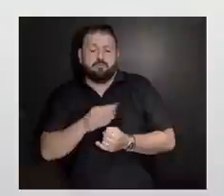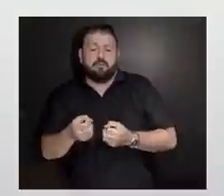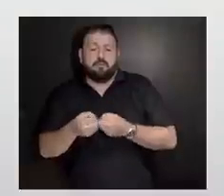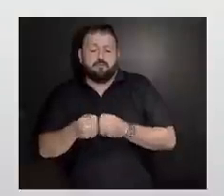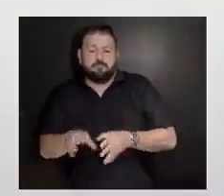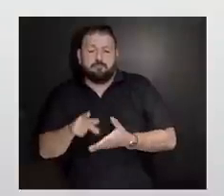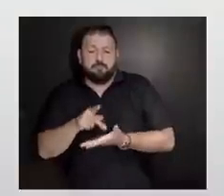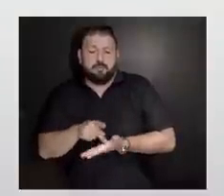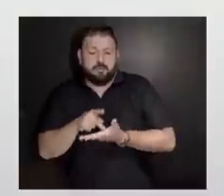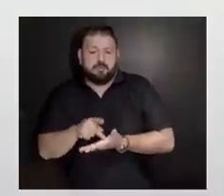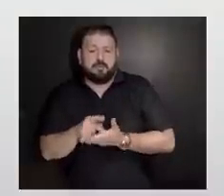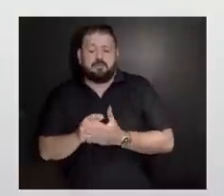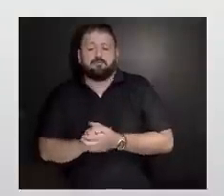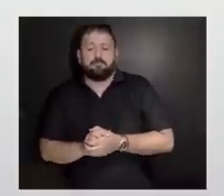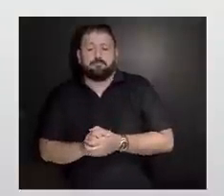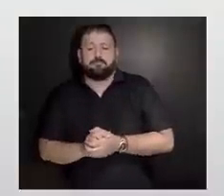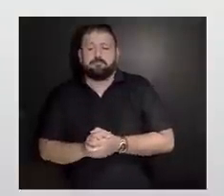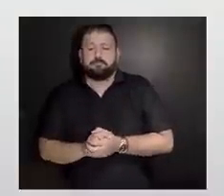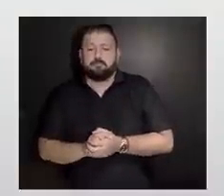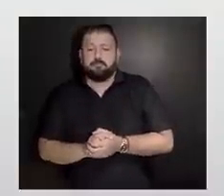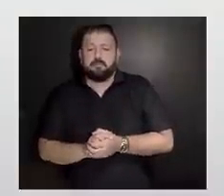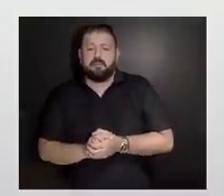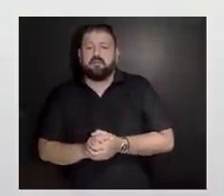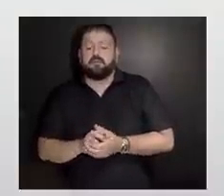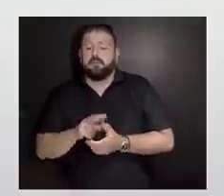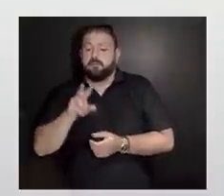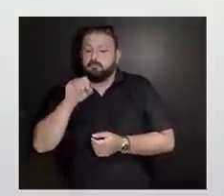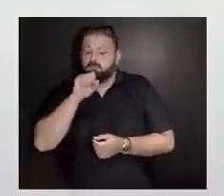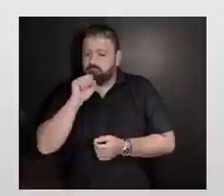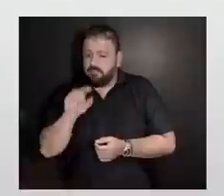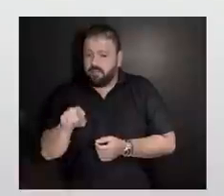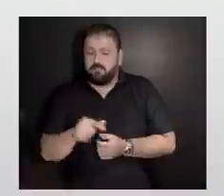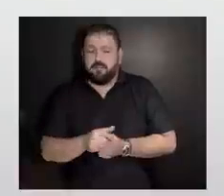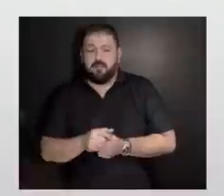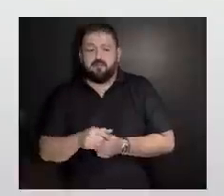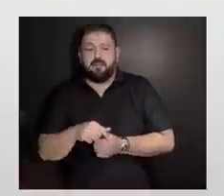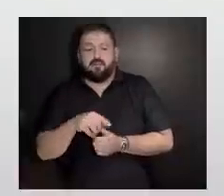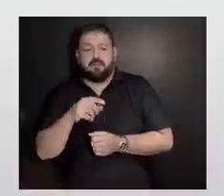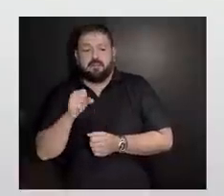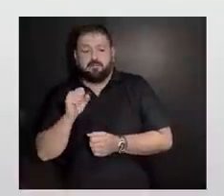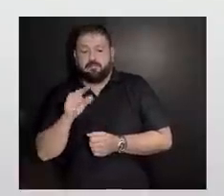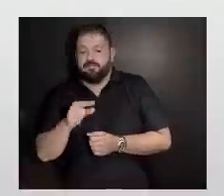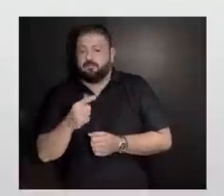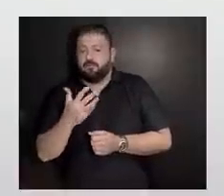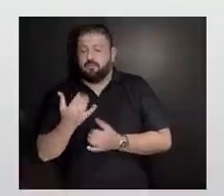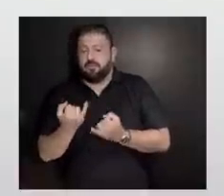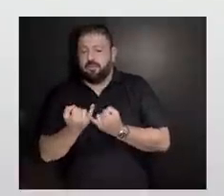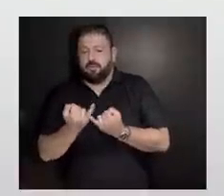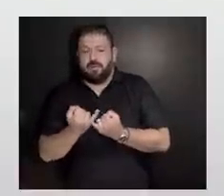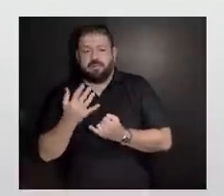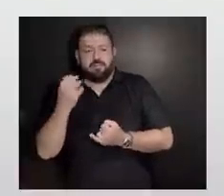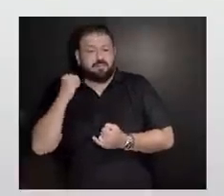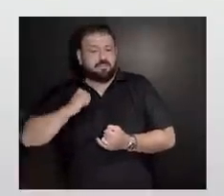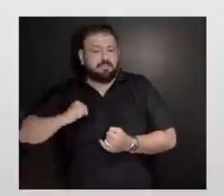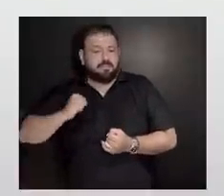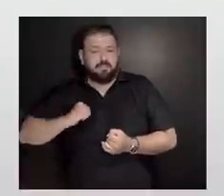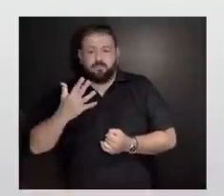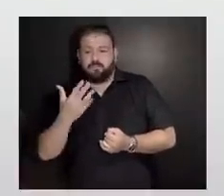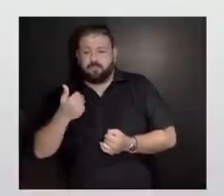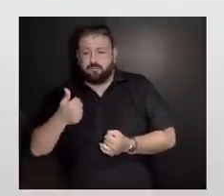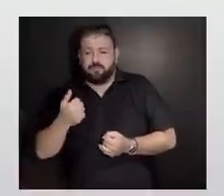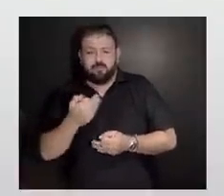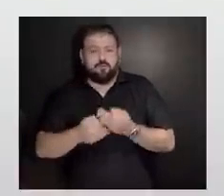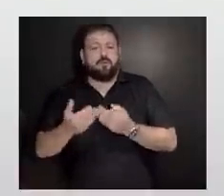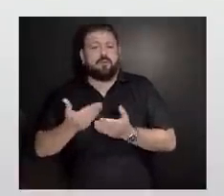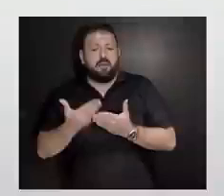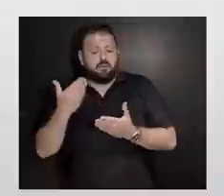más bien o es de manera involuntaria, ¿no? También en el siglo V y VI antes de Cristo ya también había algunos